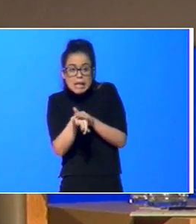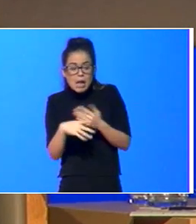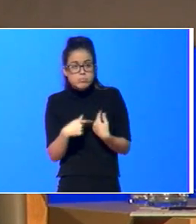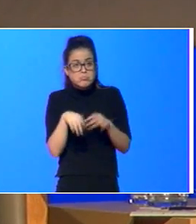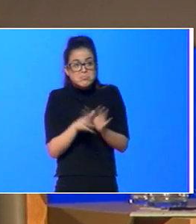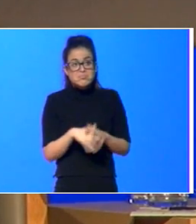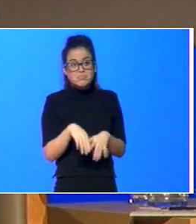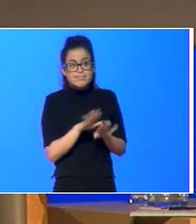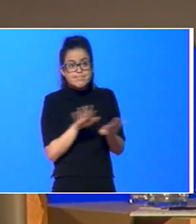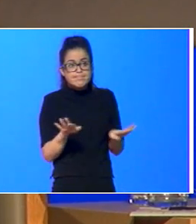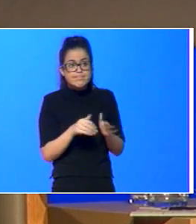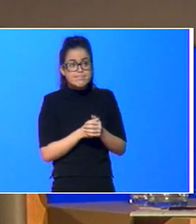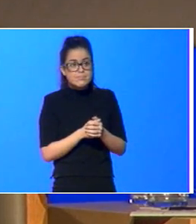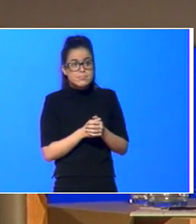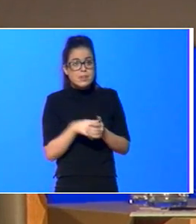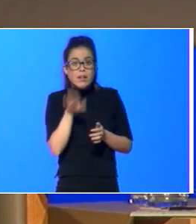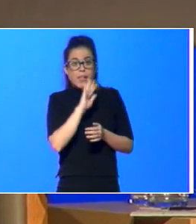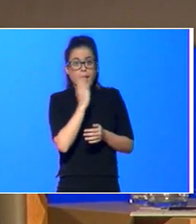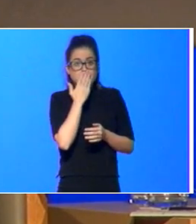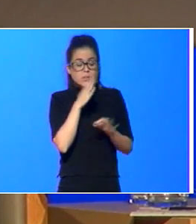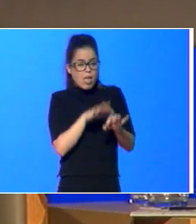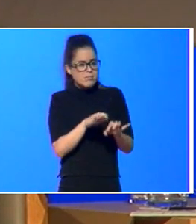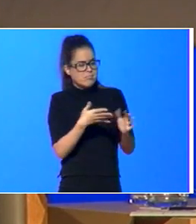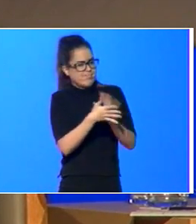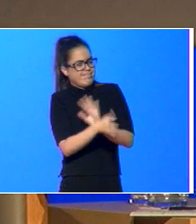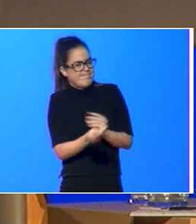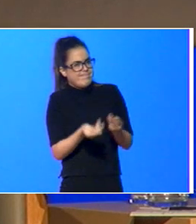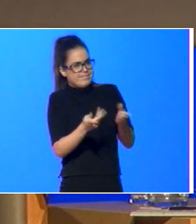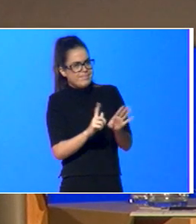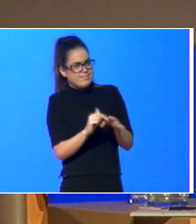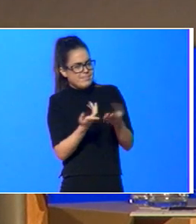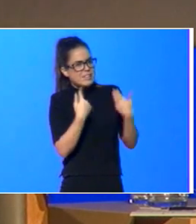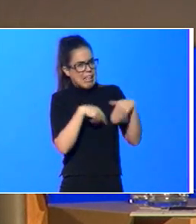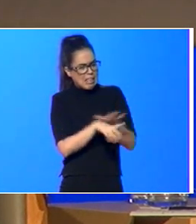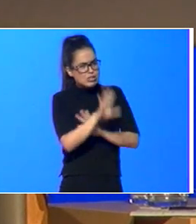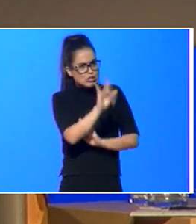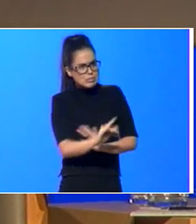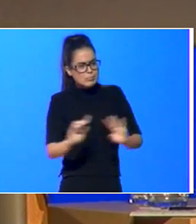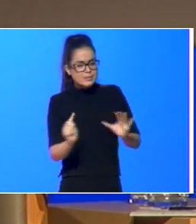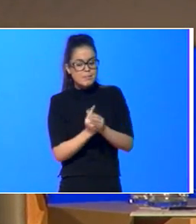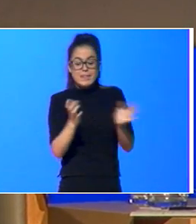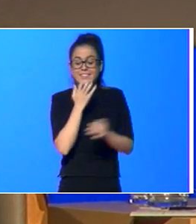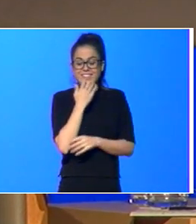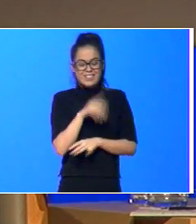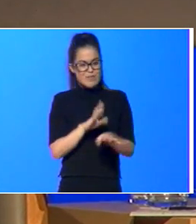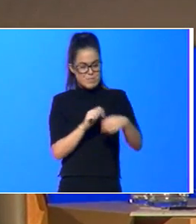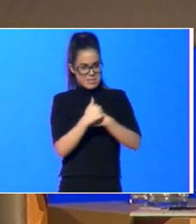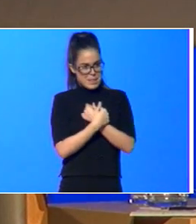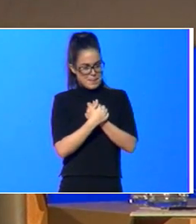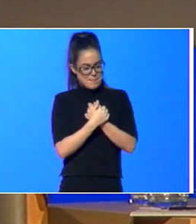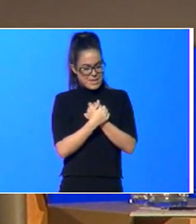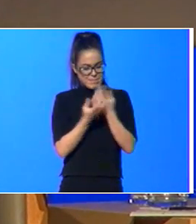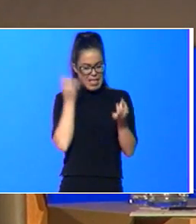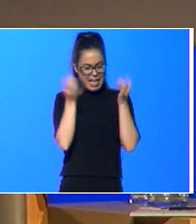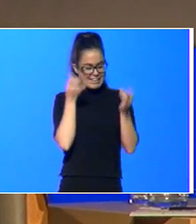elijo yo. Bien, si lo eliges tú, es tu voluntad. Pero cuando a mí no me permiten participar en las actividades que realiza